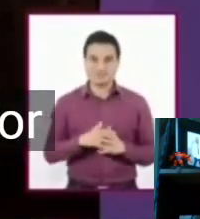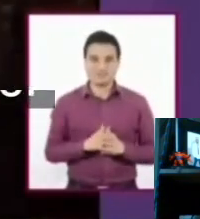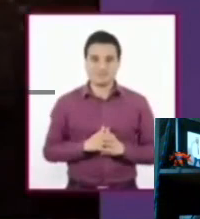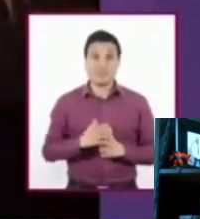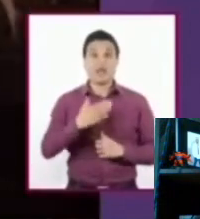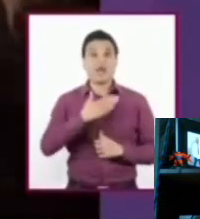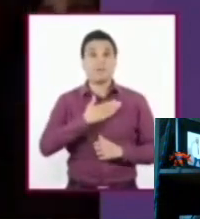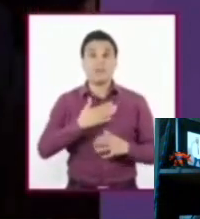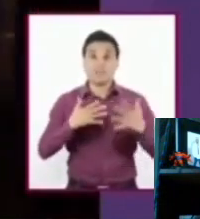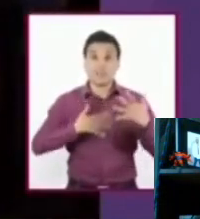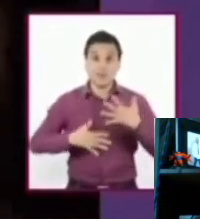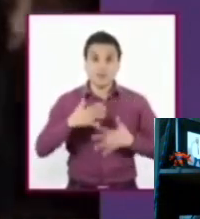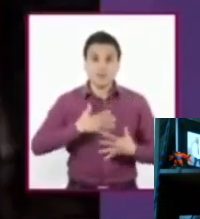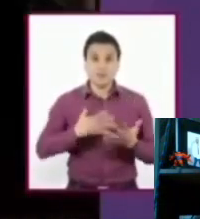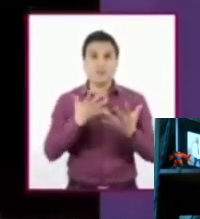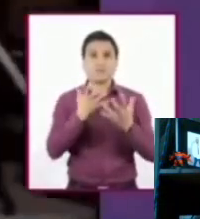whitehouse